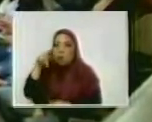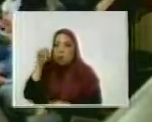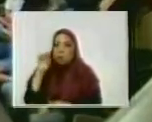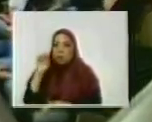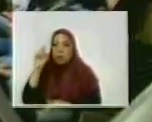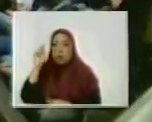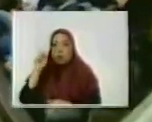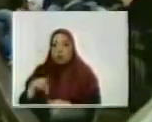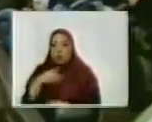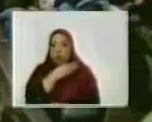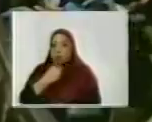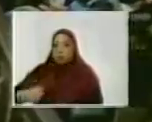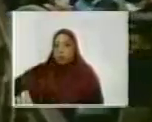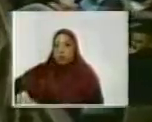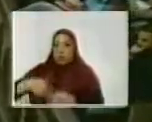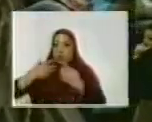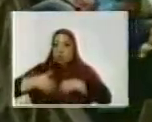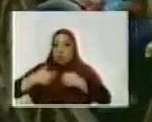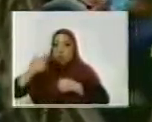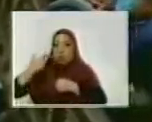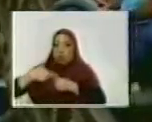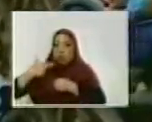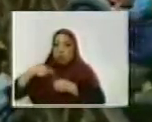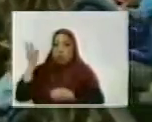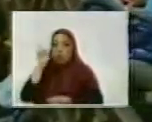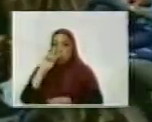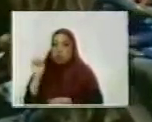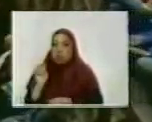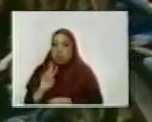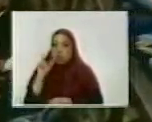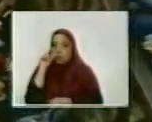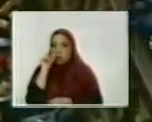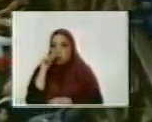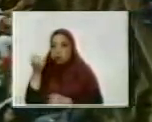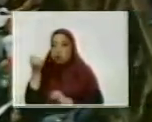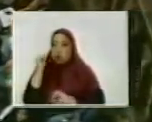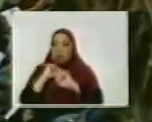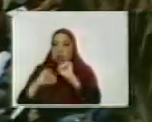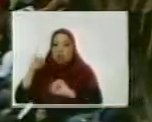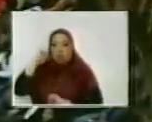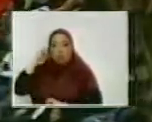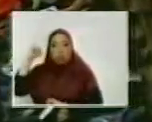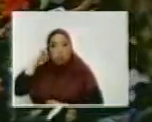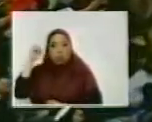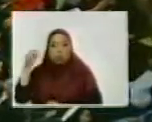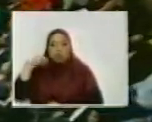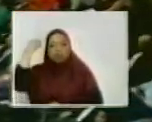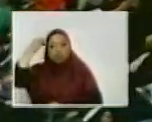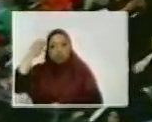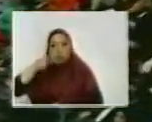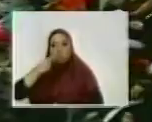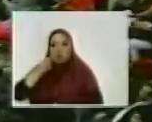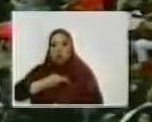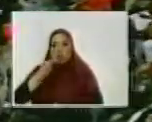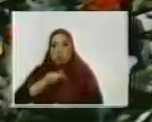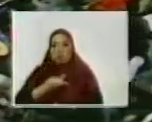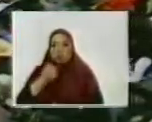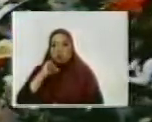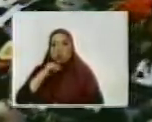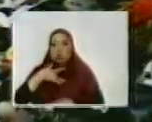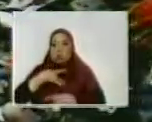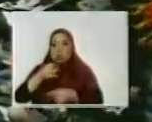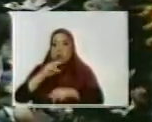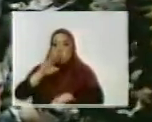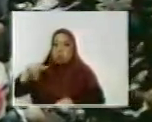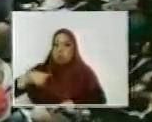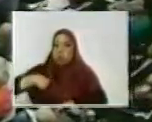de Venezuela, defendiendo con su inteligencia, audacia, agudeza y convicción política los intereses